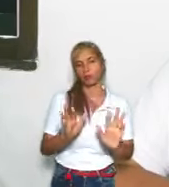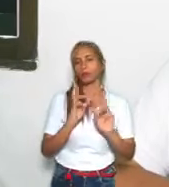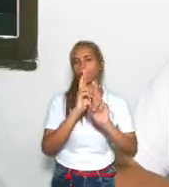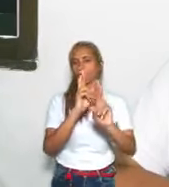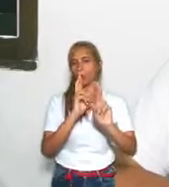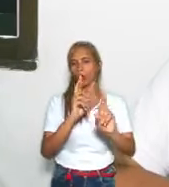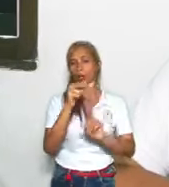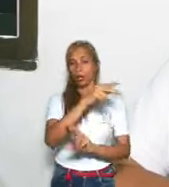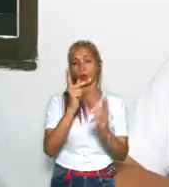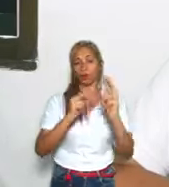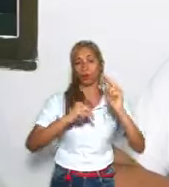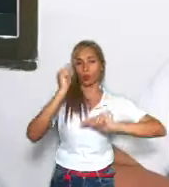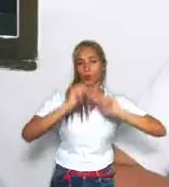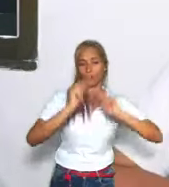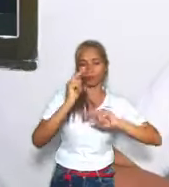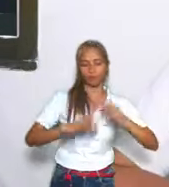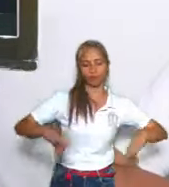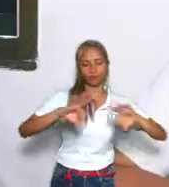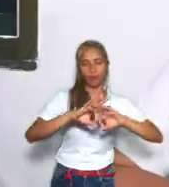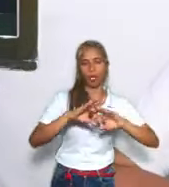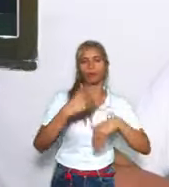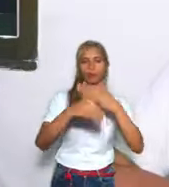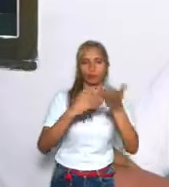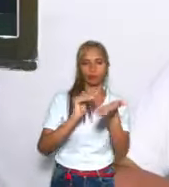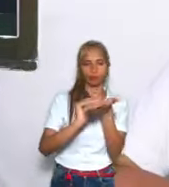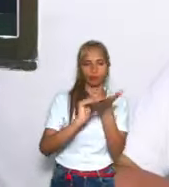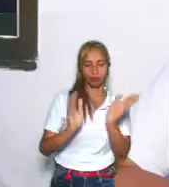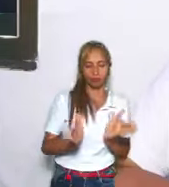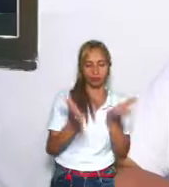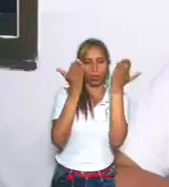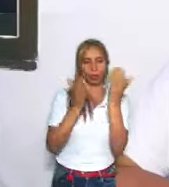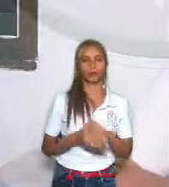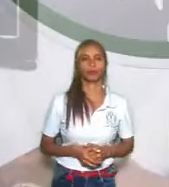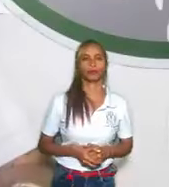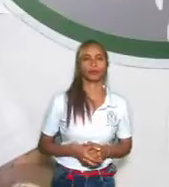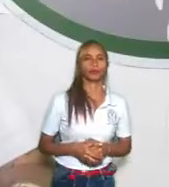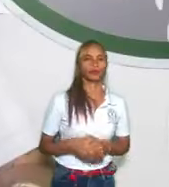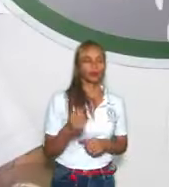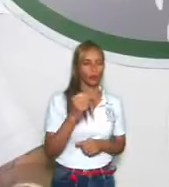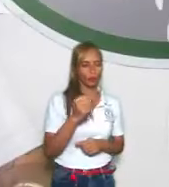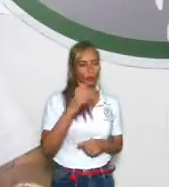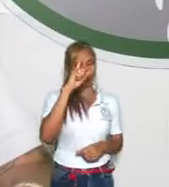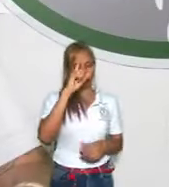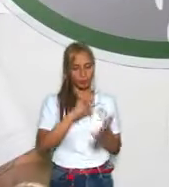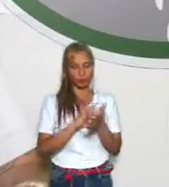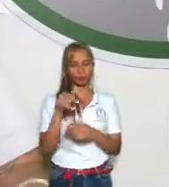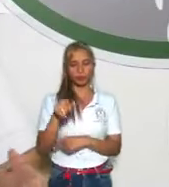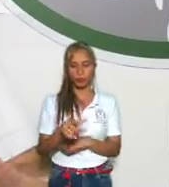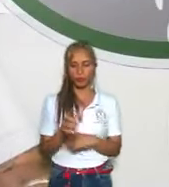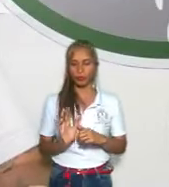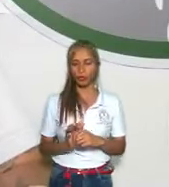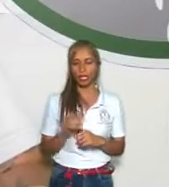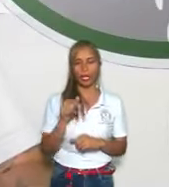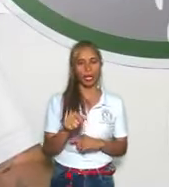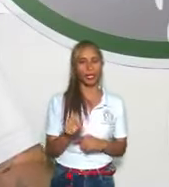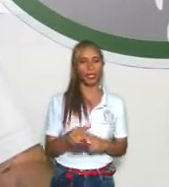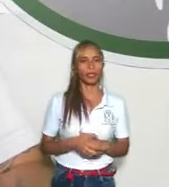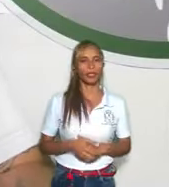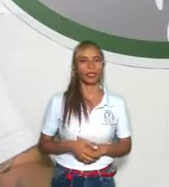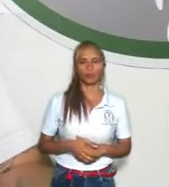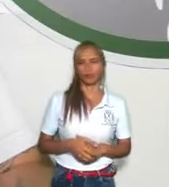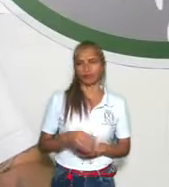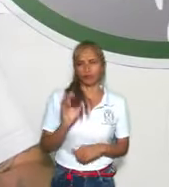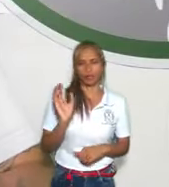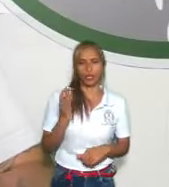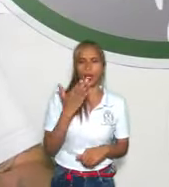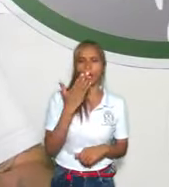importante obra que se va a ejecutar. Claro que sí, yo creo que la galería en Otrora y en todos los, podría decirse, municipios del departamento